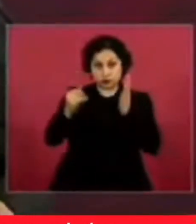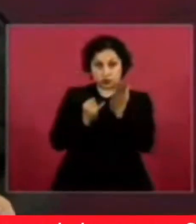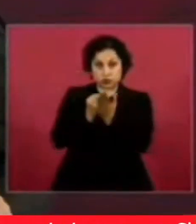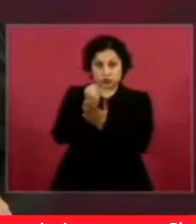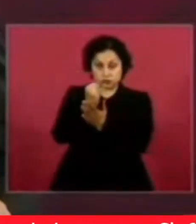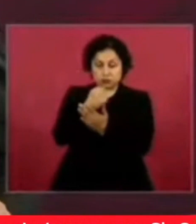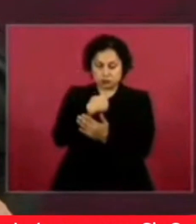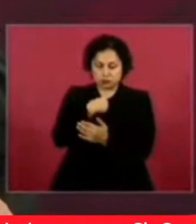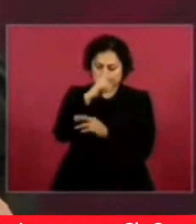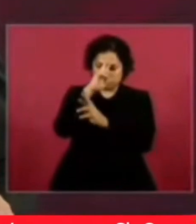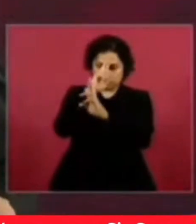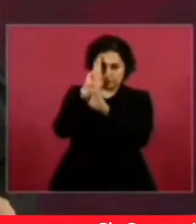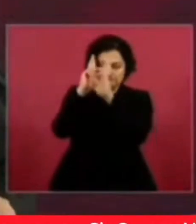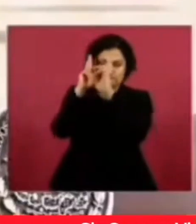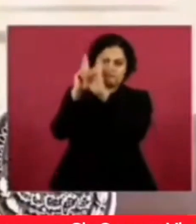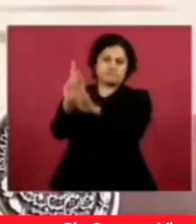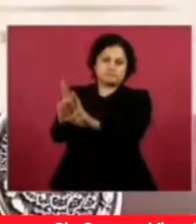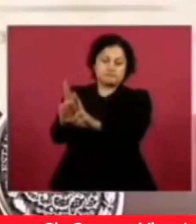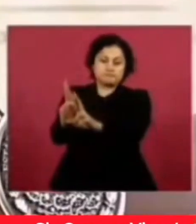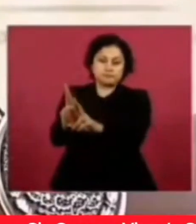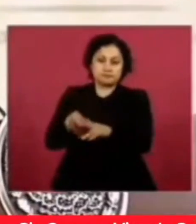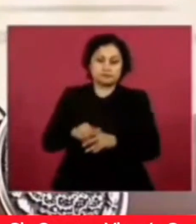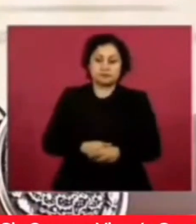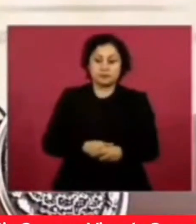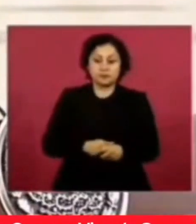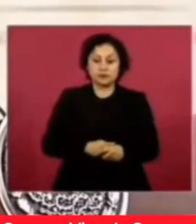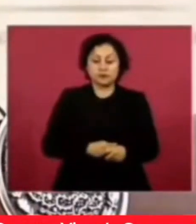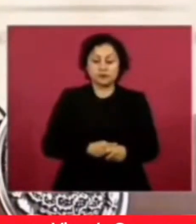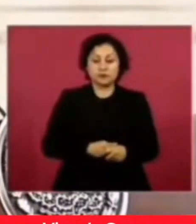con los gobiernos